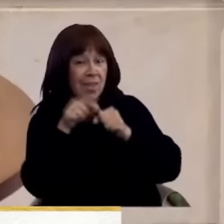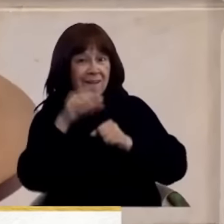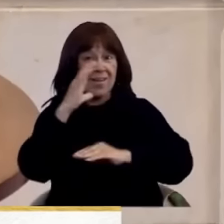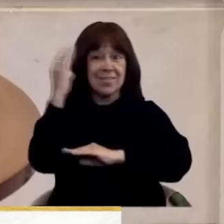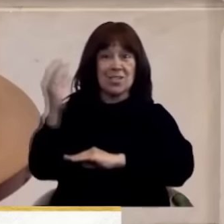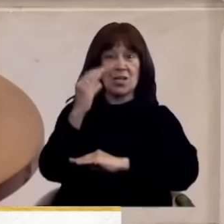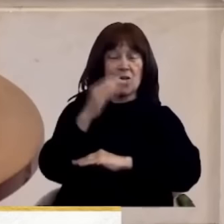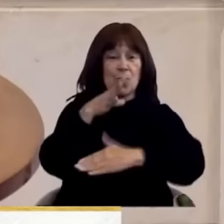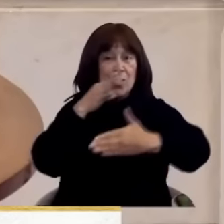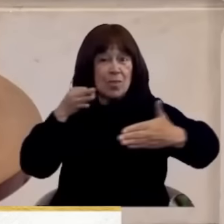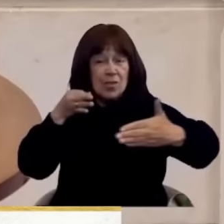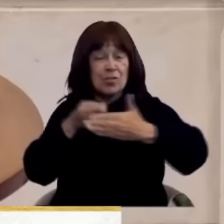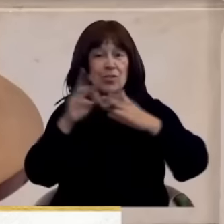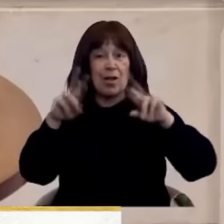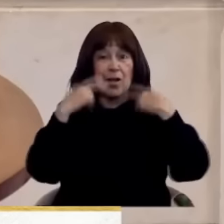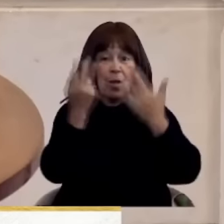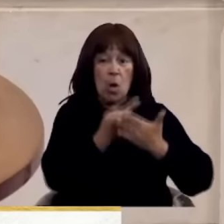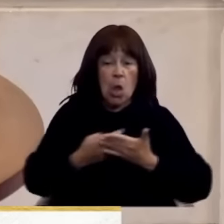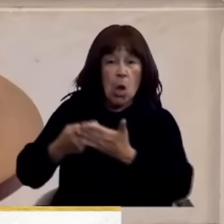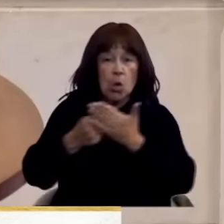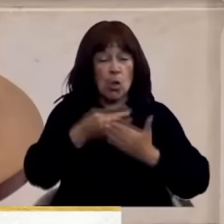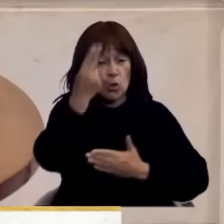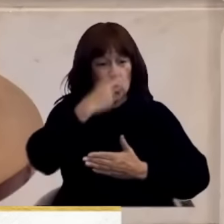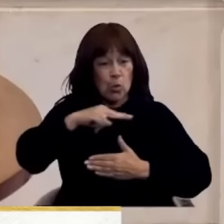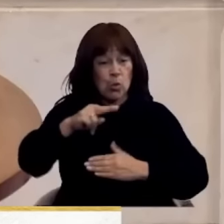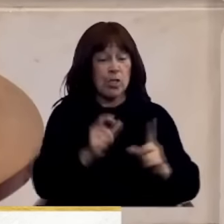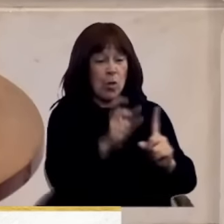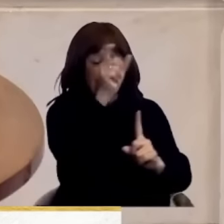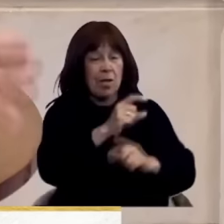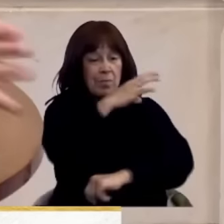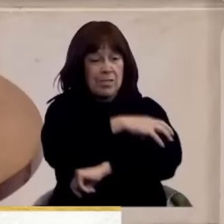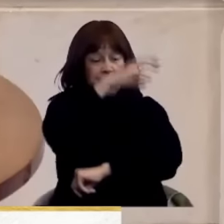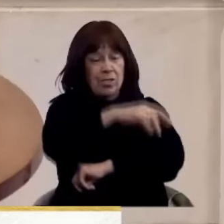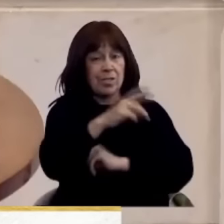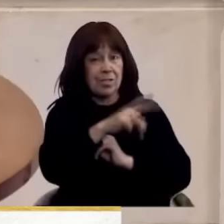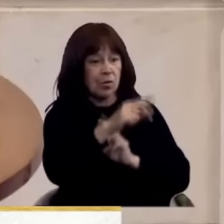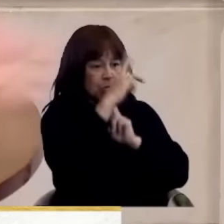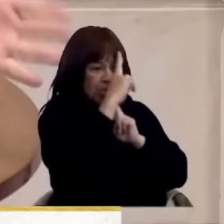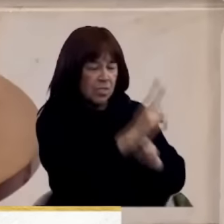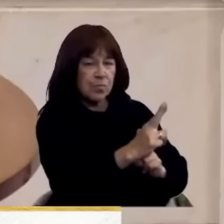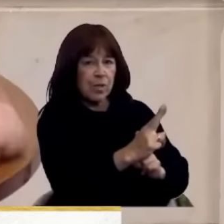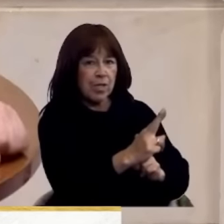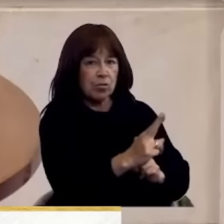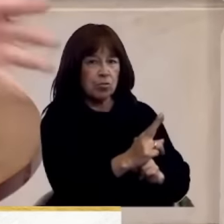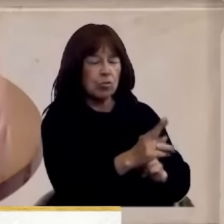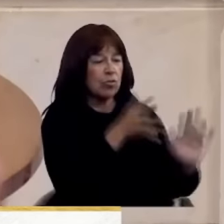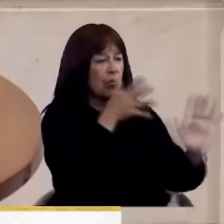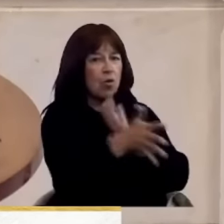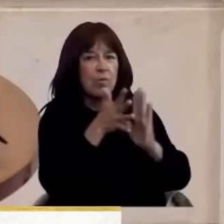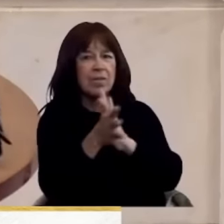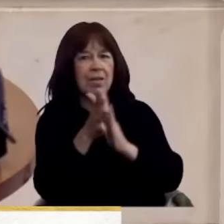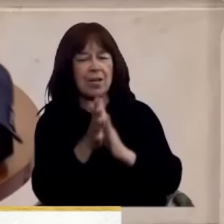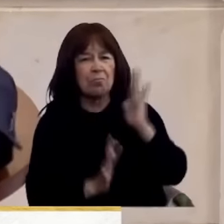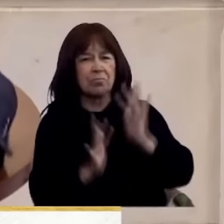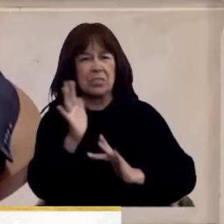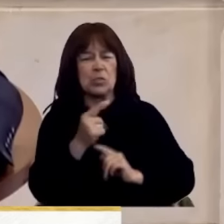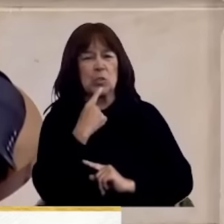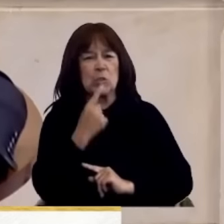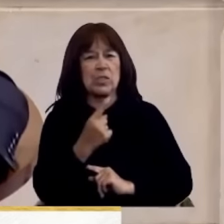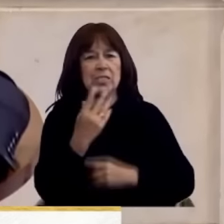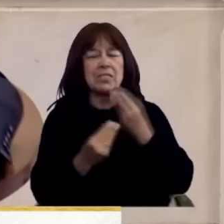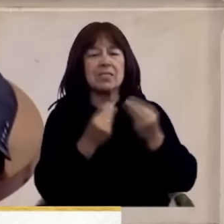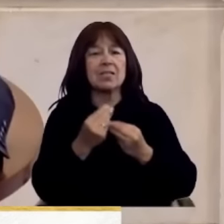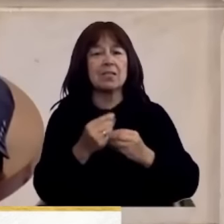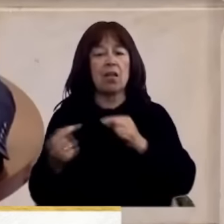donde denunciaron reuniones de un hijo del canciller, que por respeto y por no traer comentarios desairados, no lo quise hacer en un